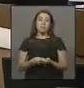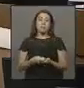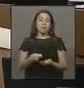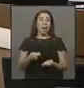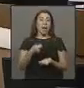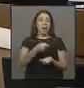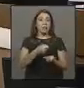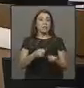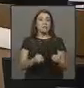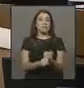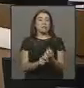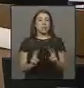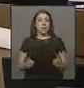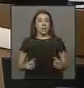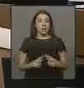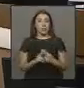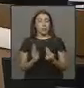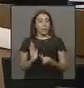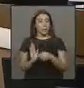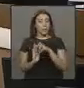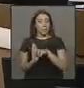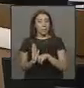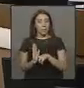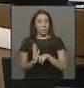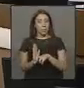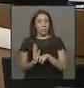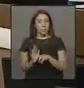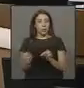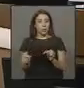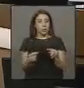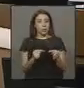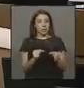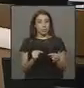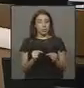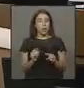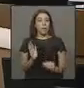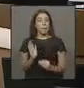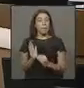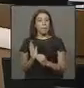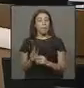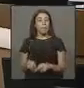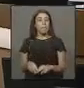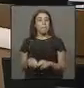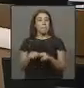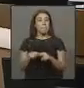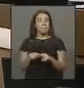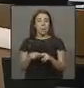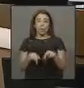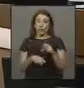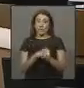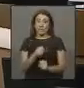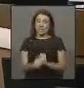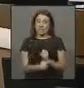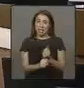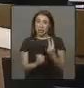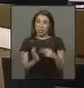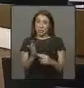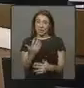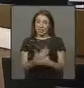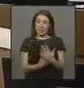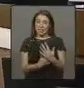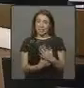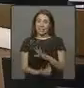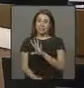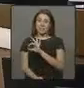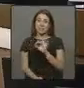proceso de reconstrucción. Bueno, este proyecto que estamos discutiendo hoy contempla un monto para este año 2015